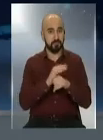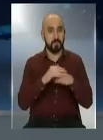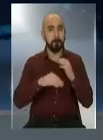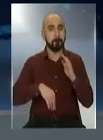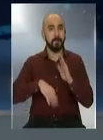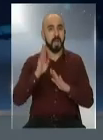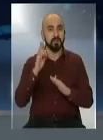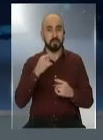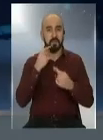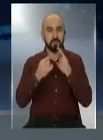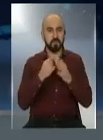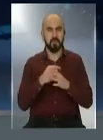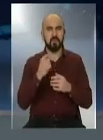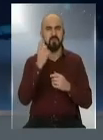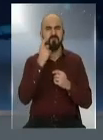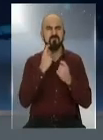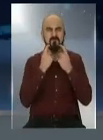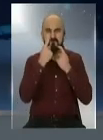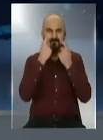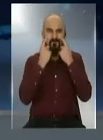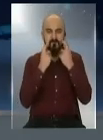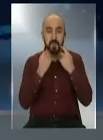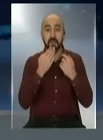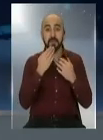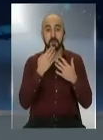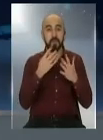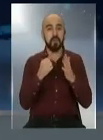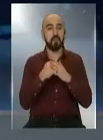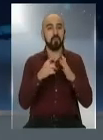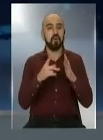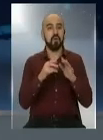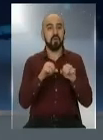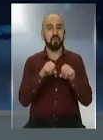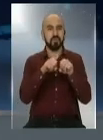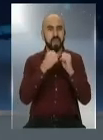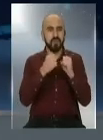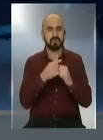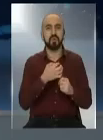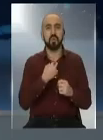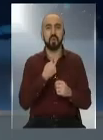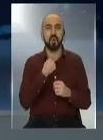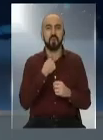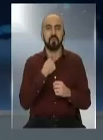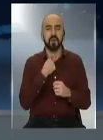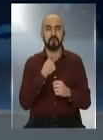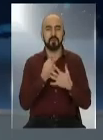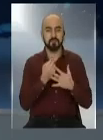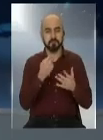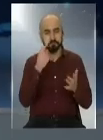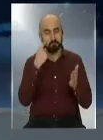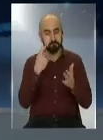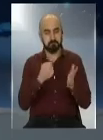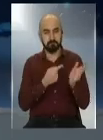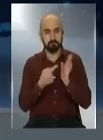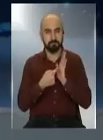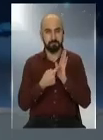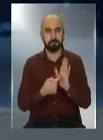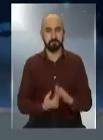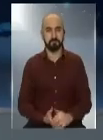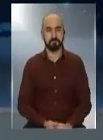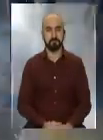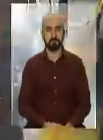consultas por acné y por los daños también producidos en las cuerdas vocales. Vemos detalles, si les parece. Este es el informe de Ignacio